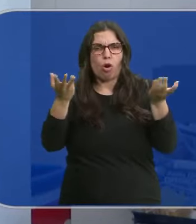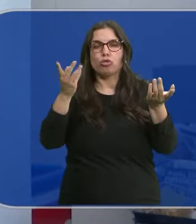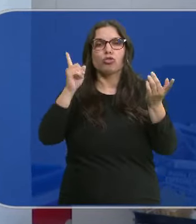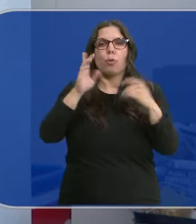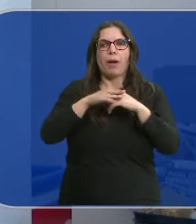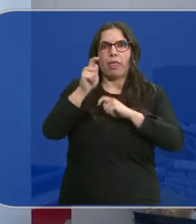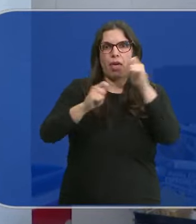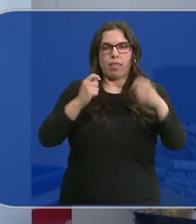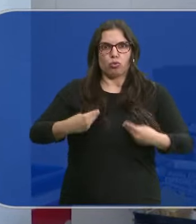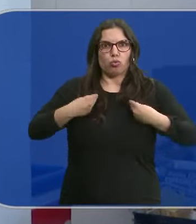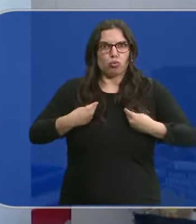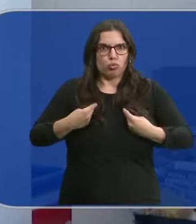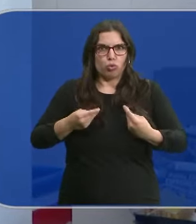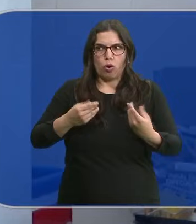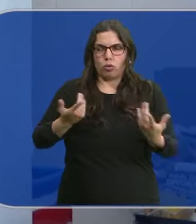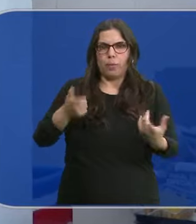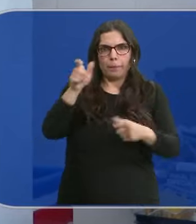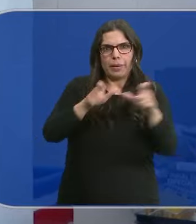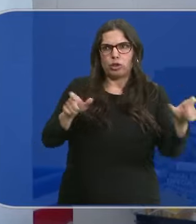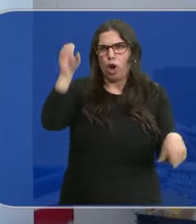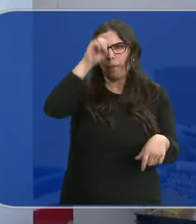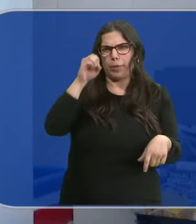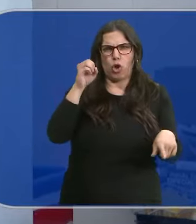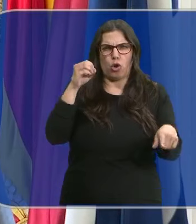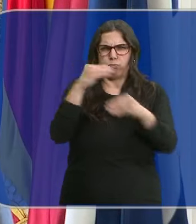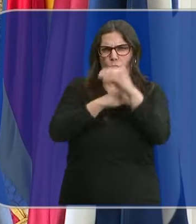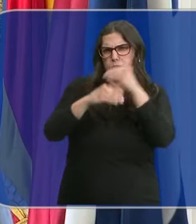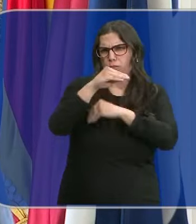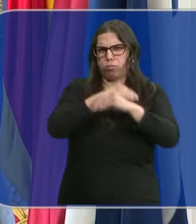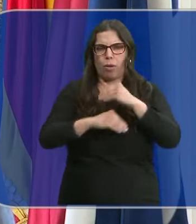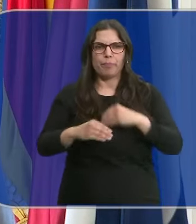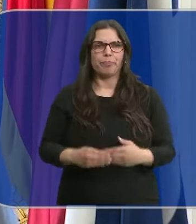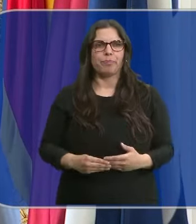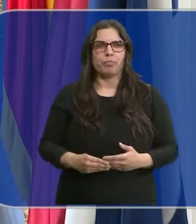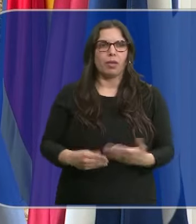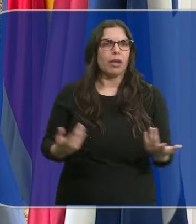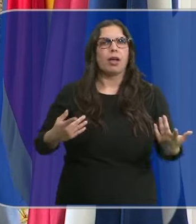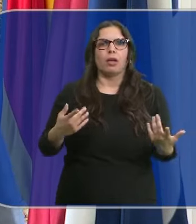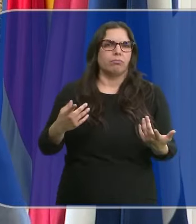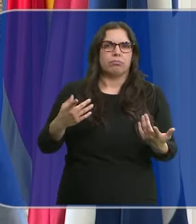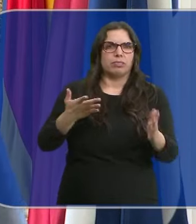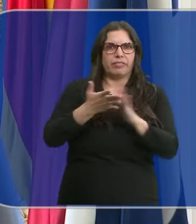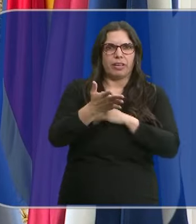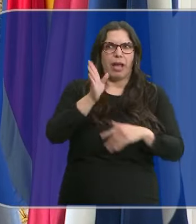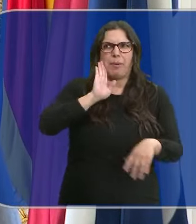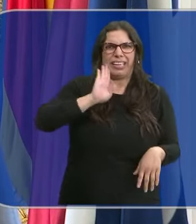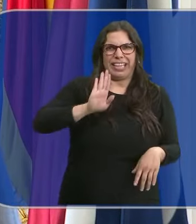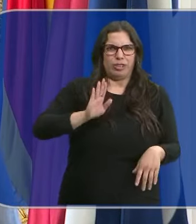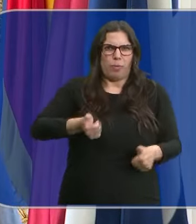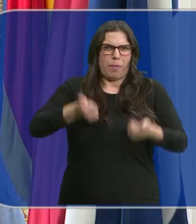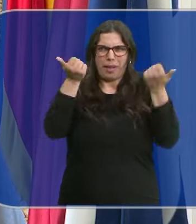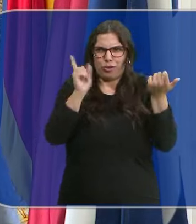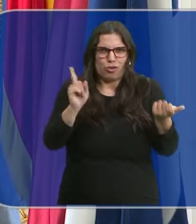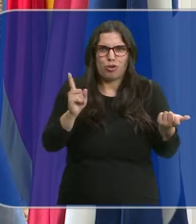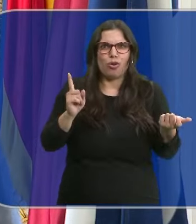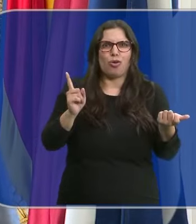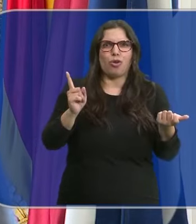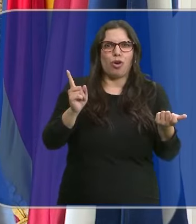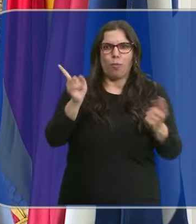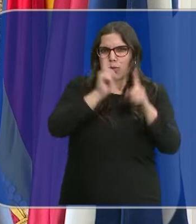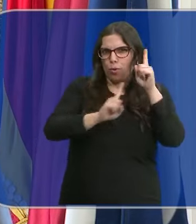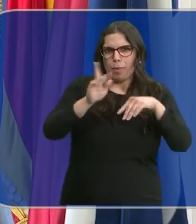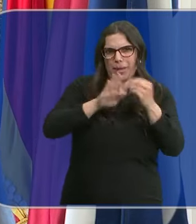crear la alarma social que hay muchas opiniones encontradas. No va a suponer un aumento de los índices de criminalidad ni va a suponer ningún